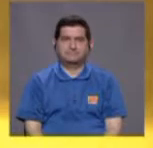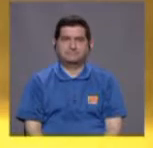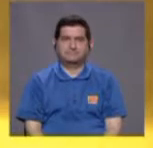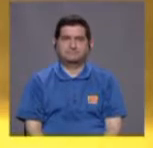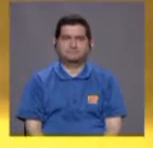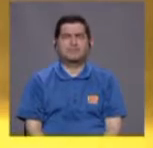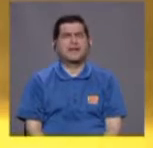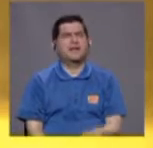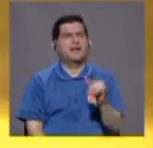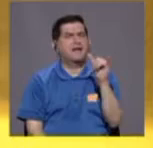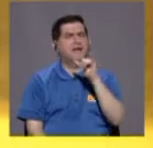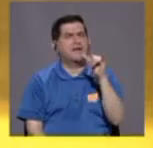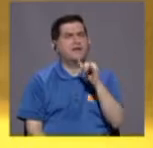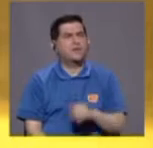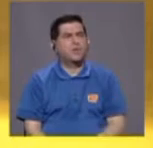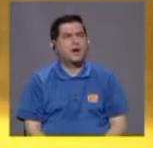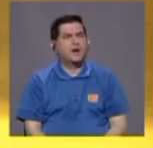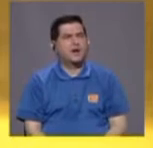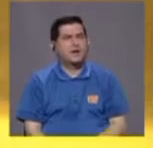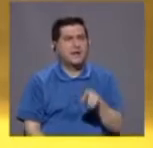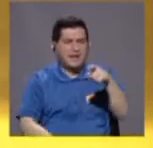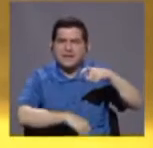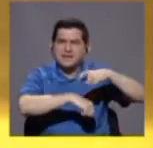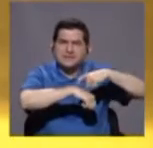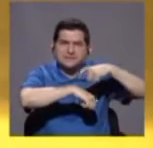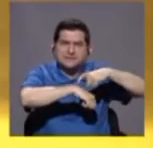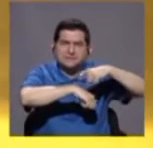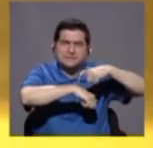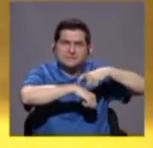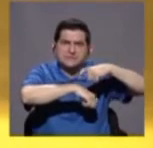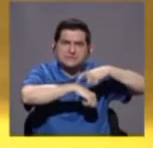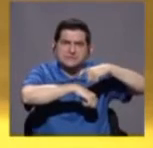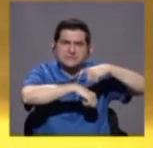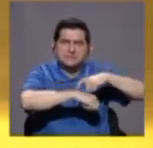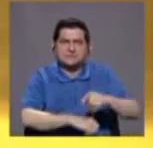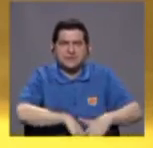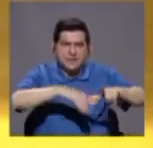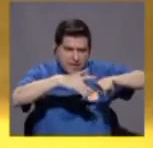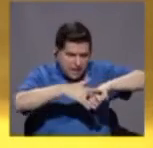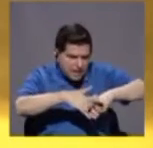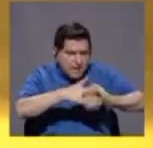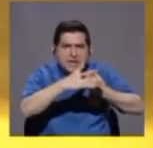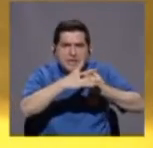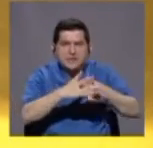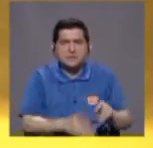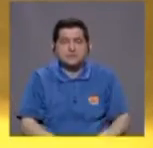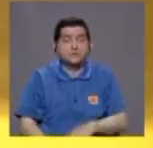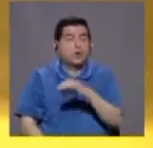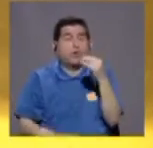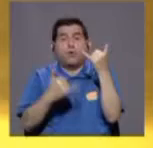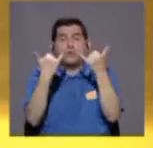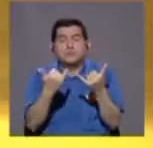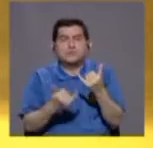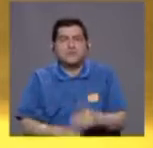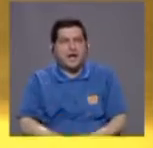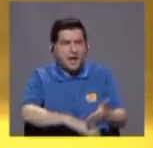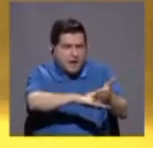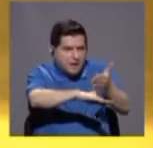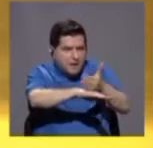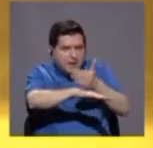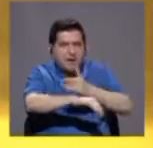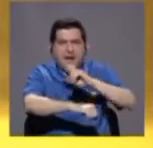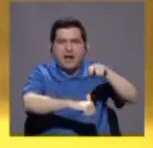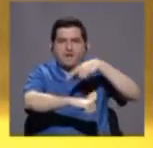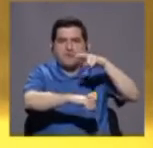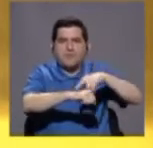Bueno, y también alrededor de ese momento de el inicio de o ya más bien un cierto avance de la